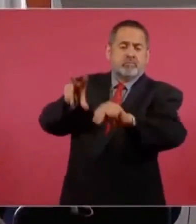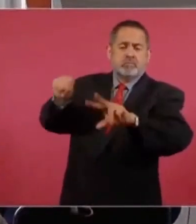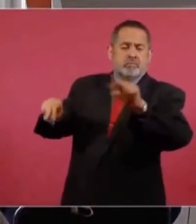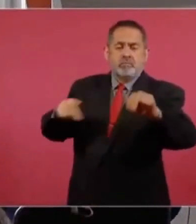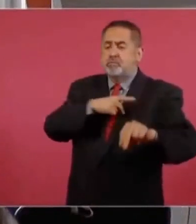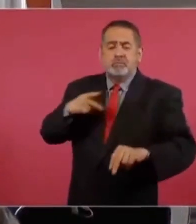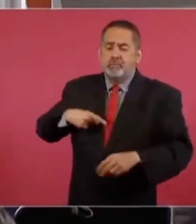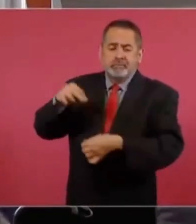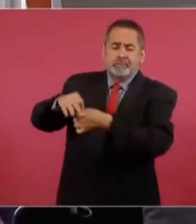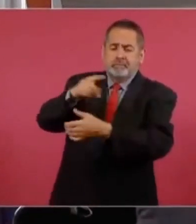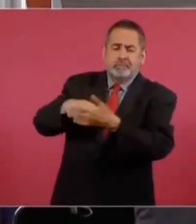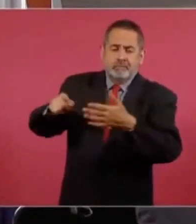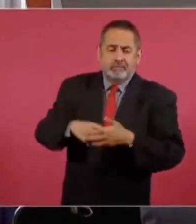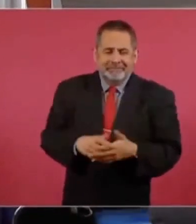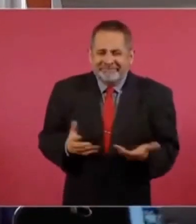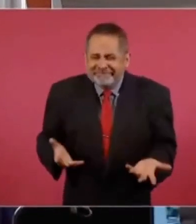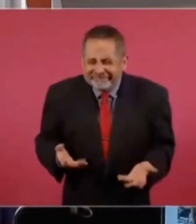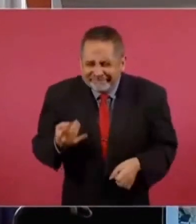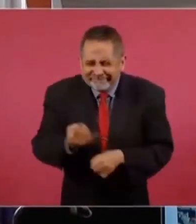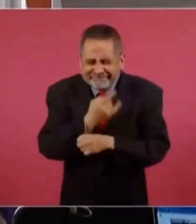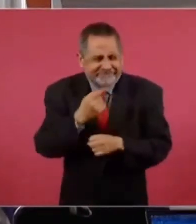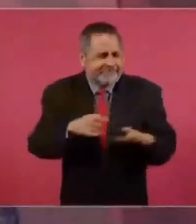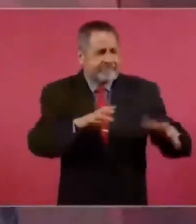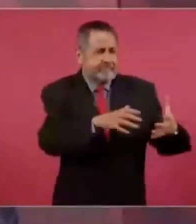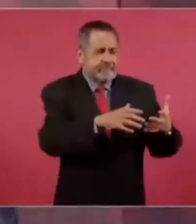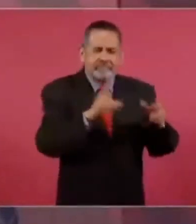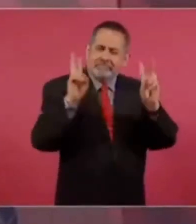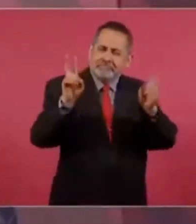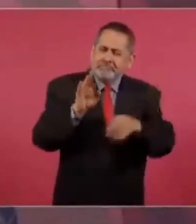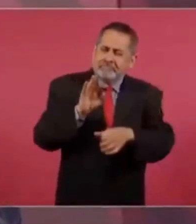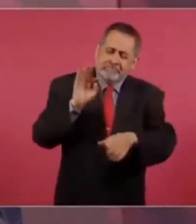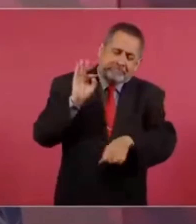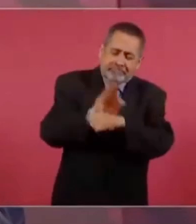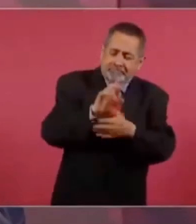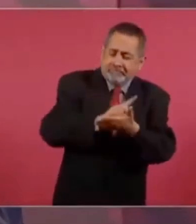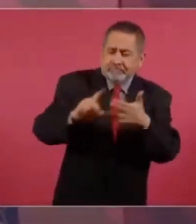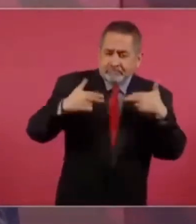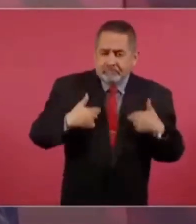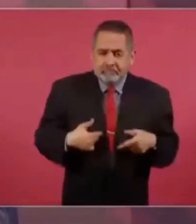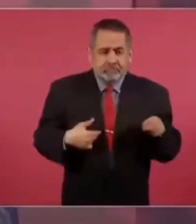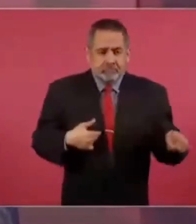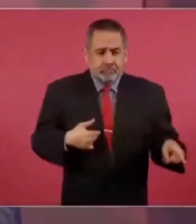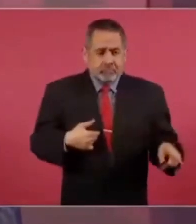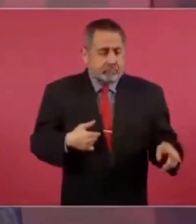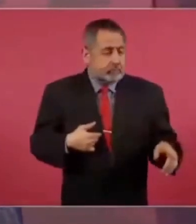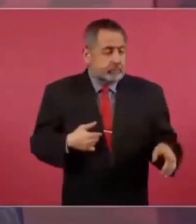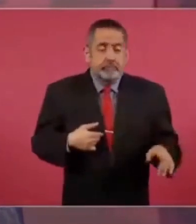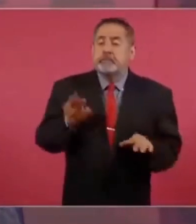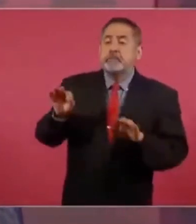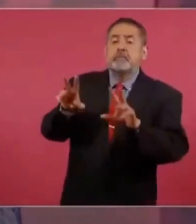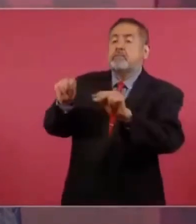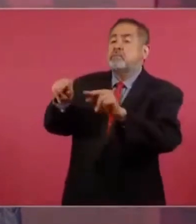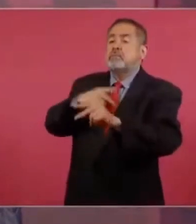Todas esas organizaciones, hasta los supuestamente más radicales,